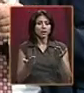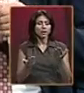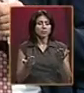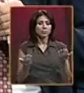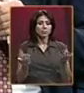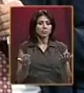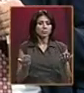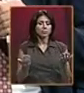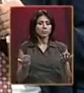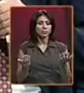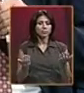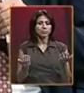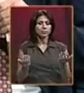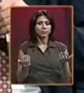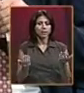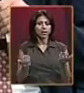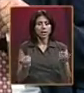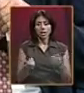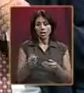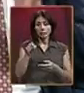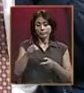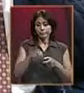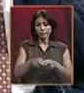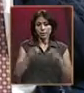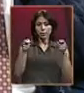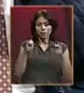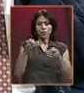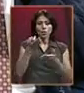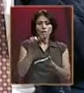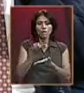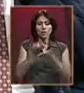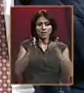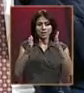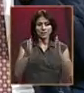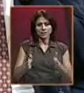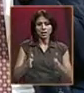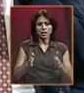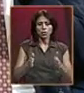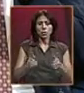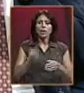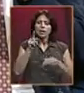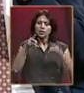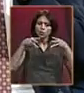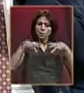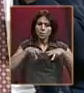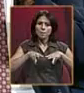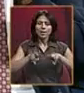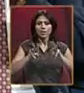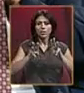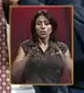sobre todo porque el financiero es un medio boutique